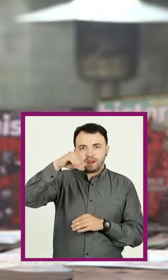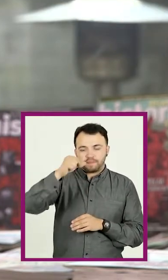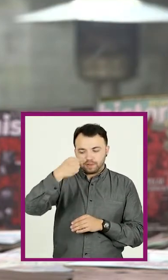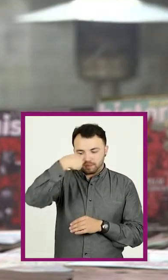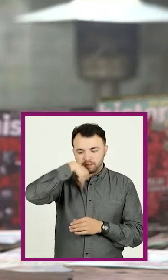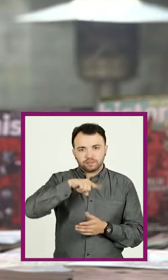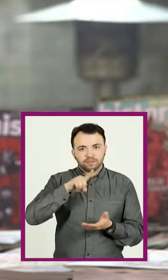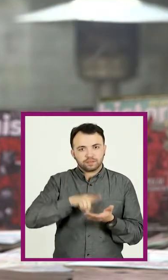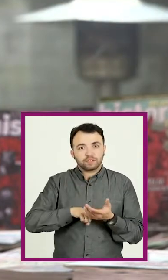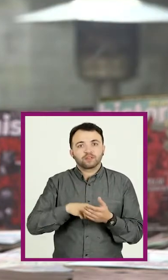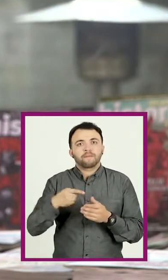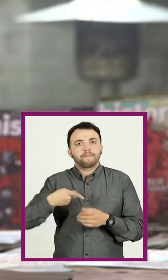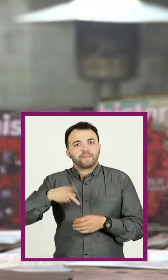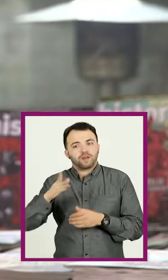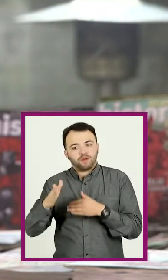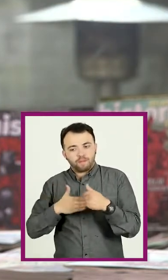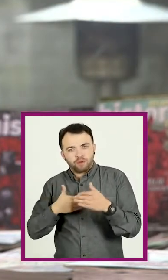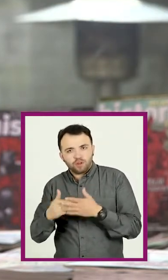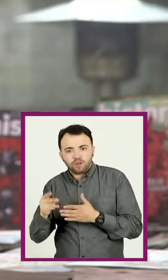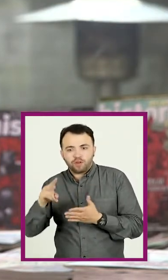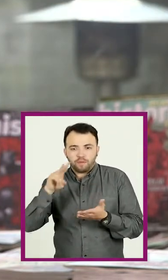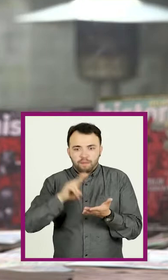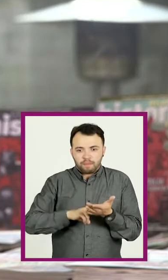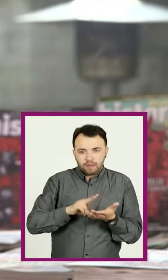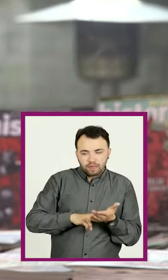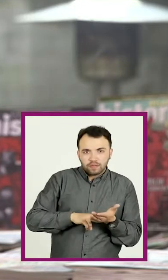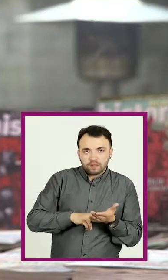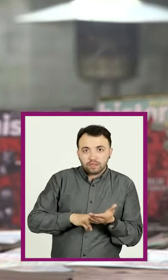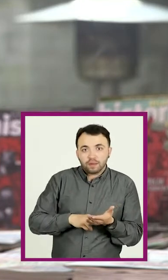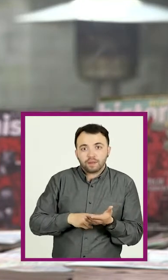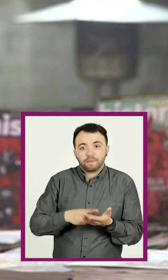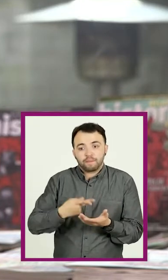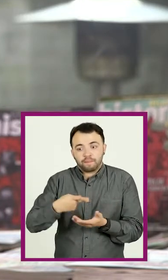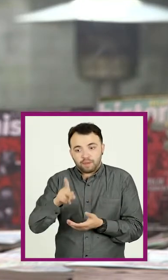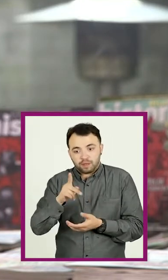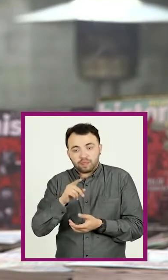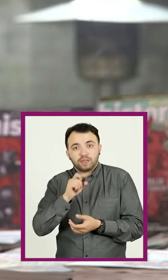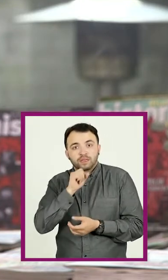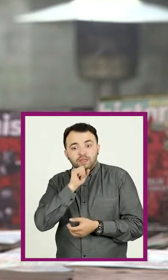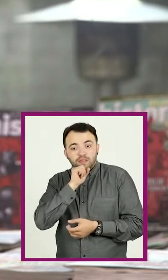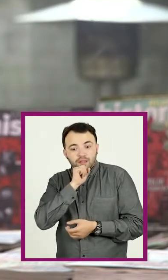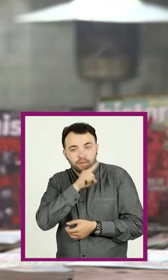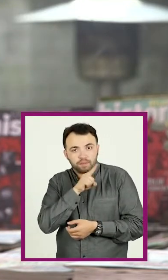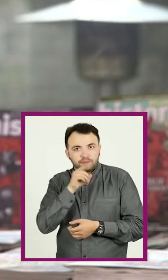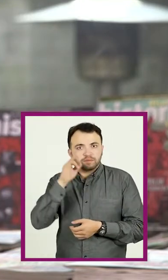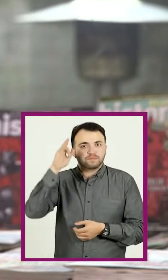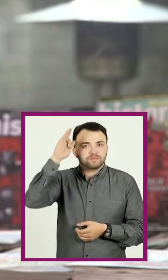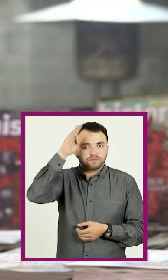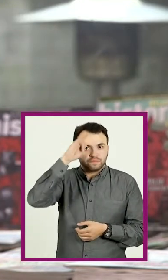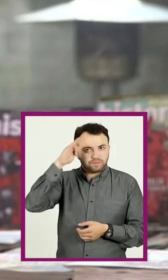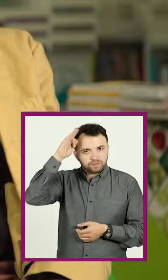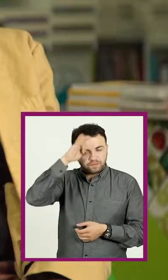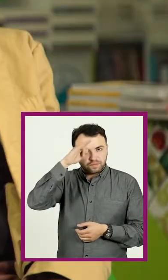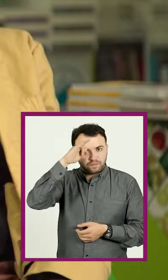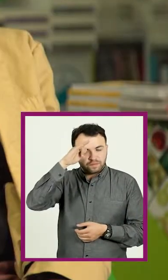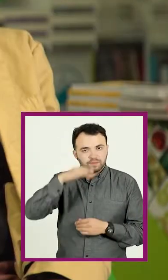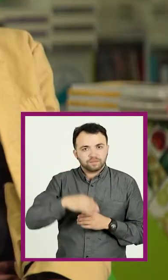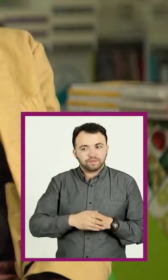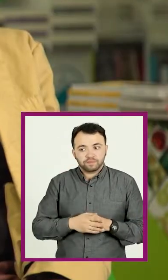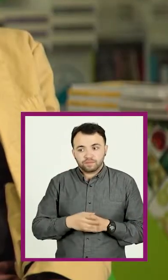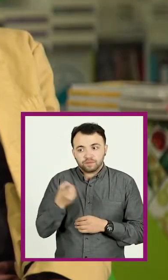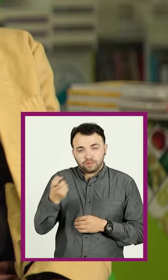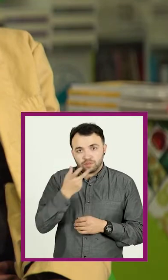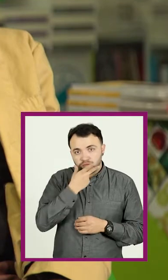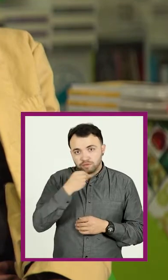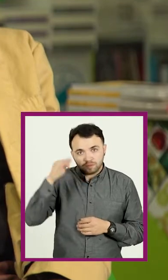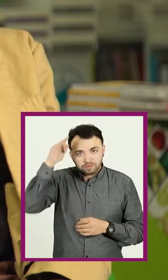Y a sus valores y sus símbolos, etcétera, sino que además a su filosofía, ¿no? Claro.